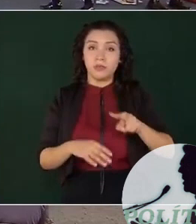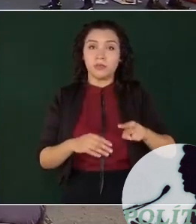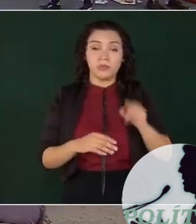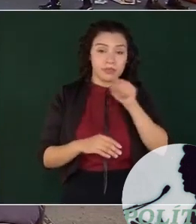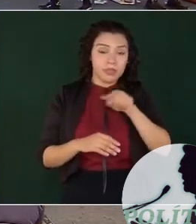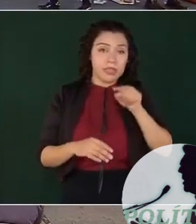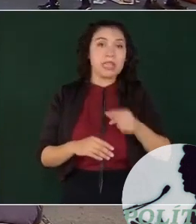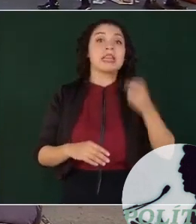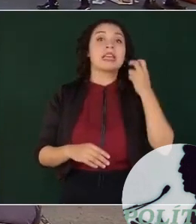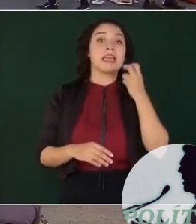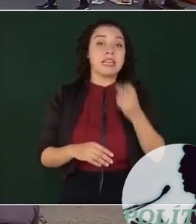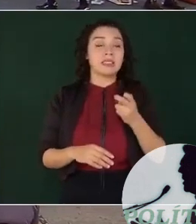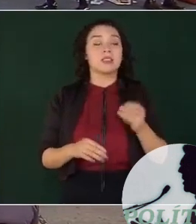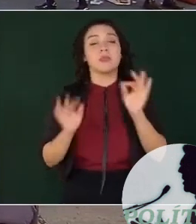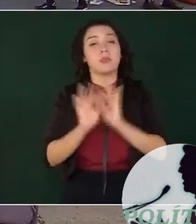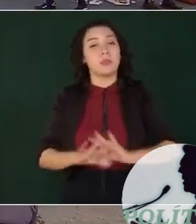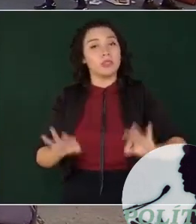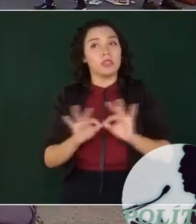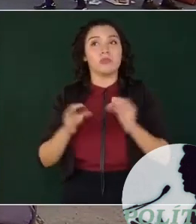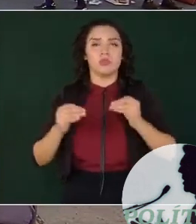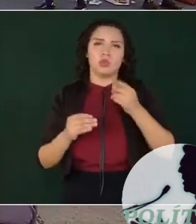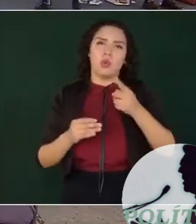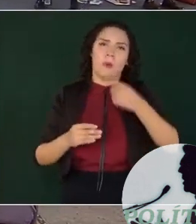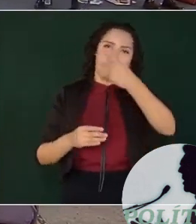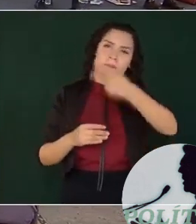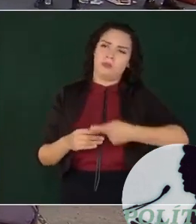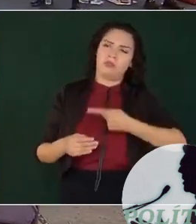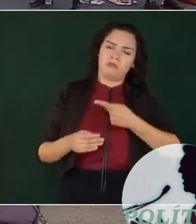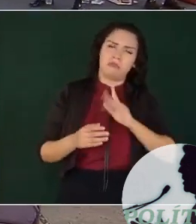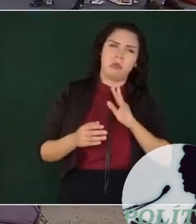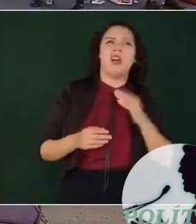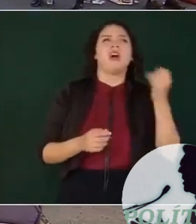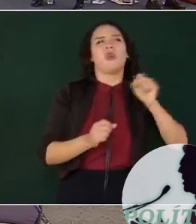Y es importante que me preguntes, porque mucha gente,